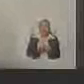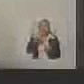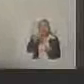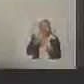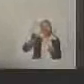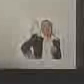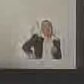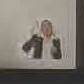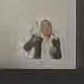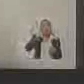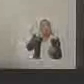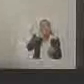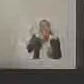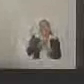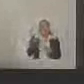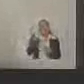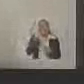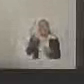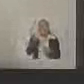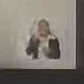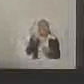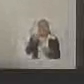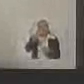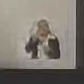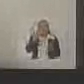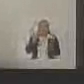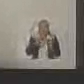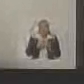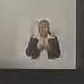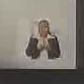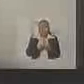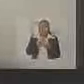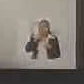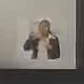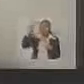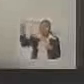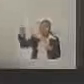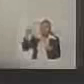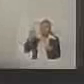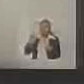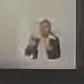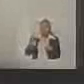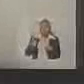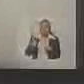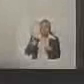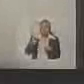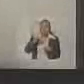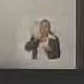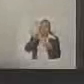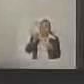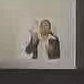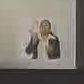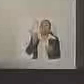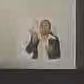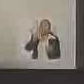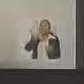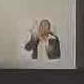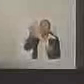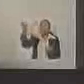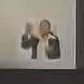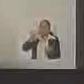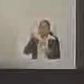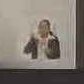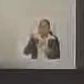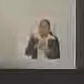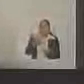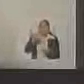no se puede. Necesitamos que ustedes se acerquen, que denuncien y que hagan llegar todas sus inquietudes. Por eso